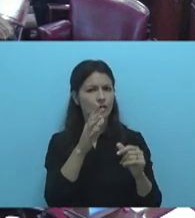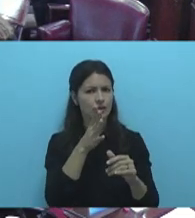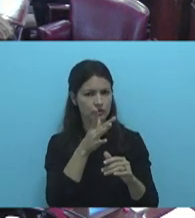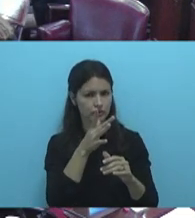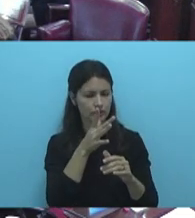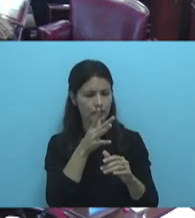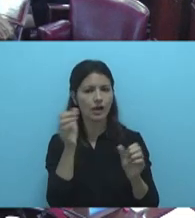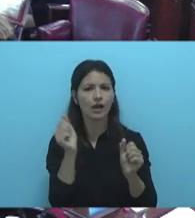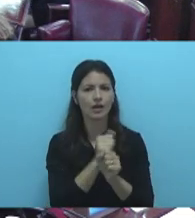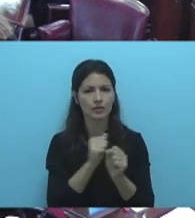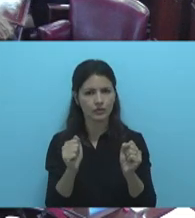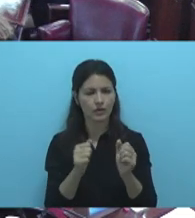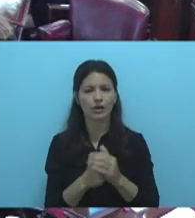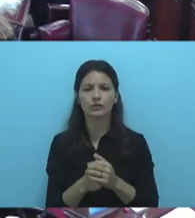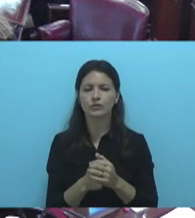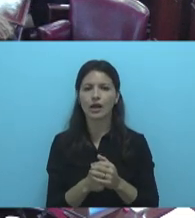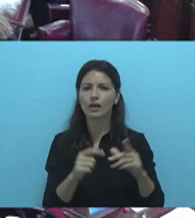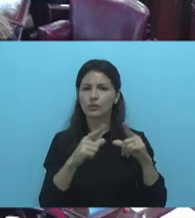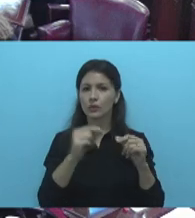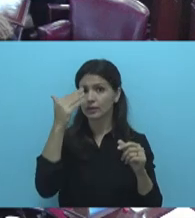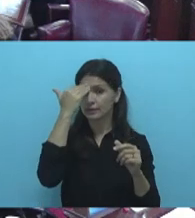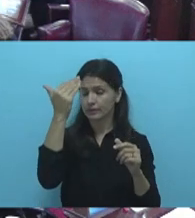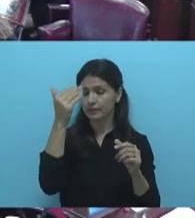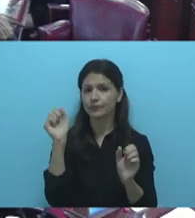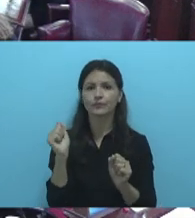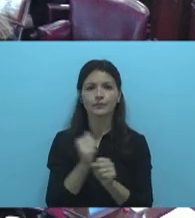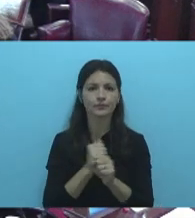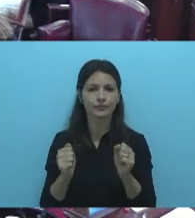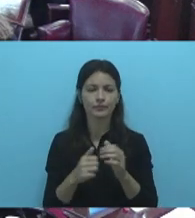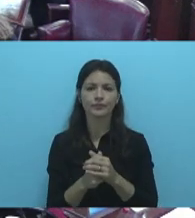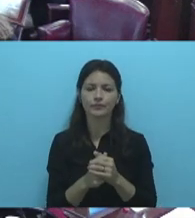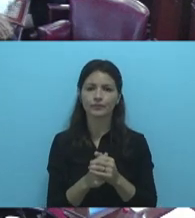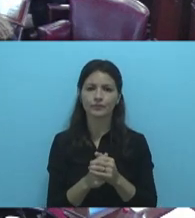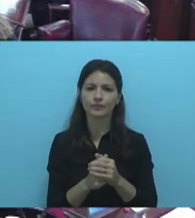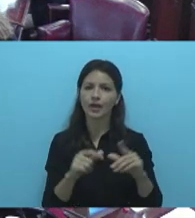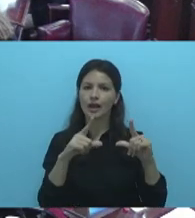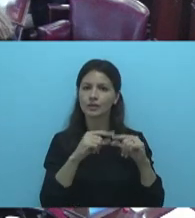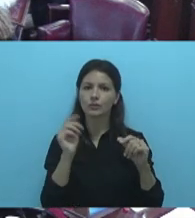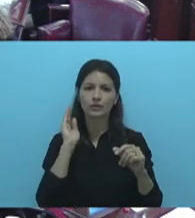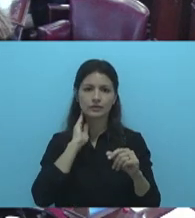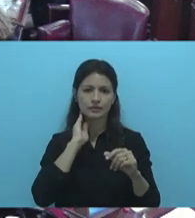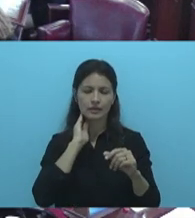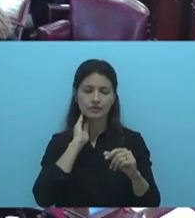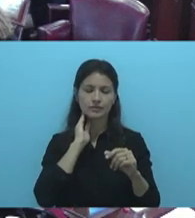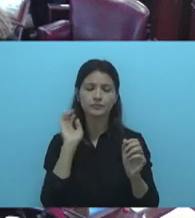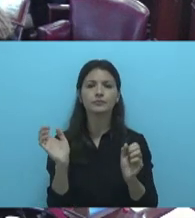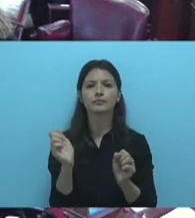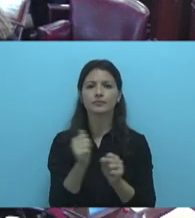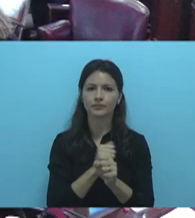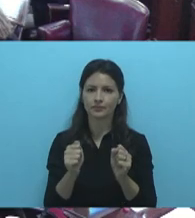Artículo 14, aprobado. Artículo 15, aprobado. Artículo